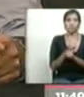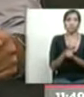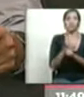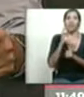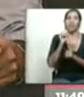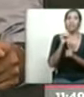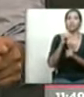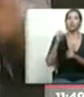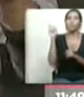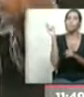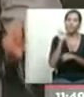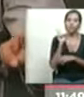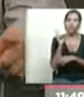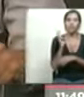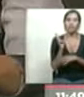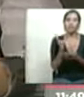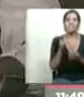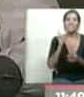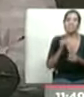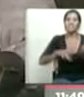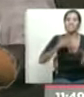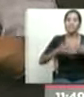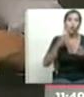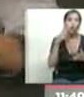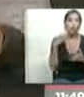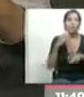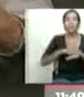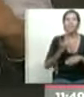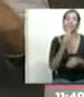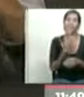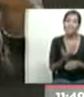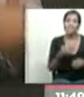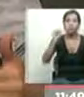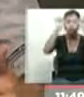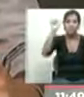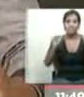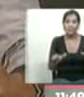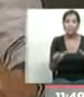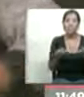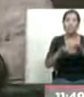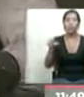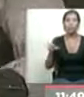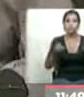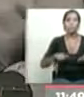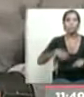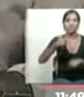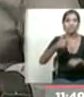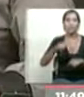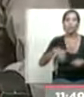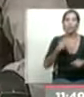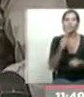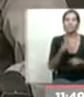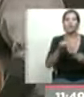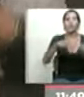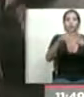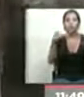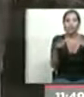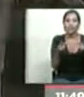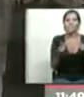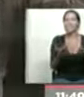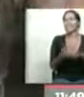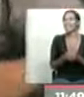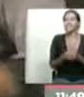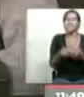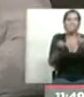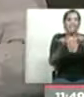de un venezolano que se debe sentir orgulloso porque gracias a un sistema de educación masiva puede decir en otro lado que es ingeniero,